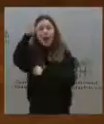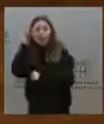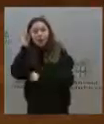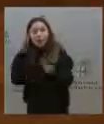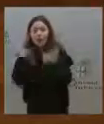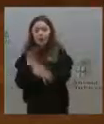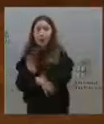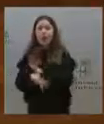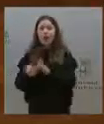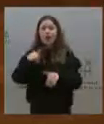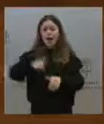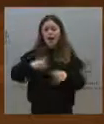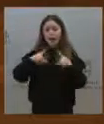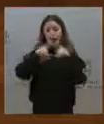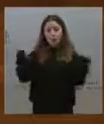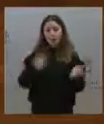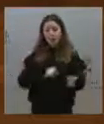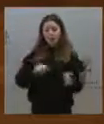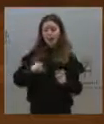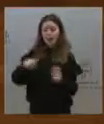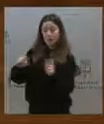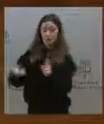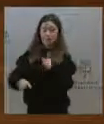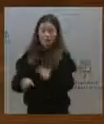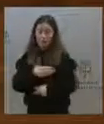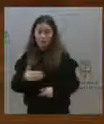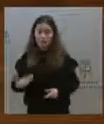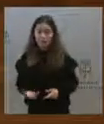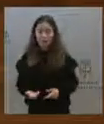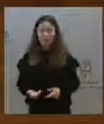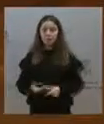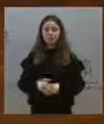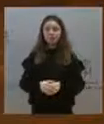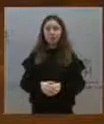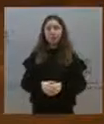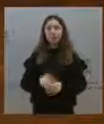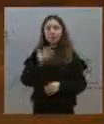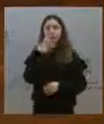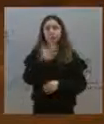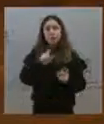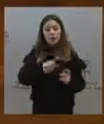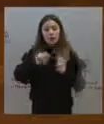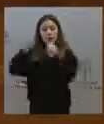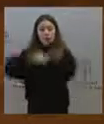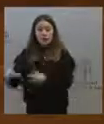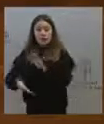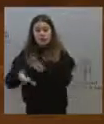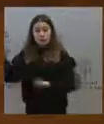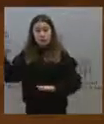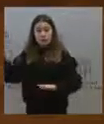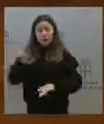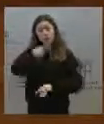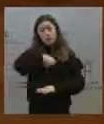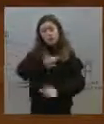región. Pues los que han podido ir se han ido. Ustedes, de hecho, los han echado y sus políticas. Y no huyen de una región que